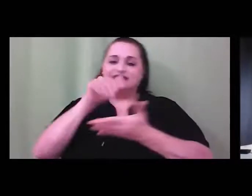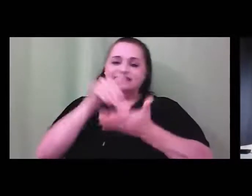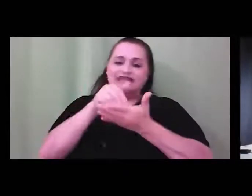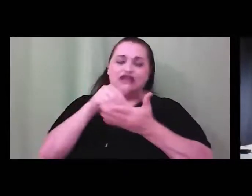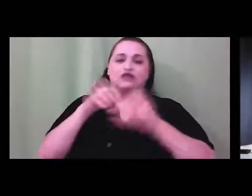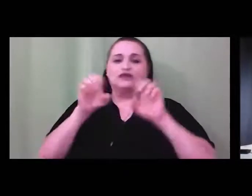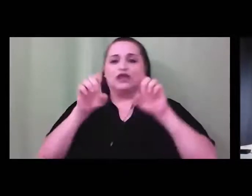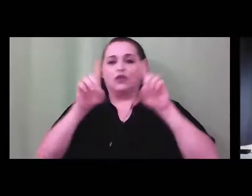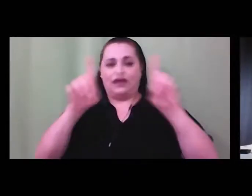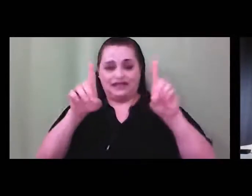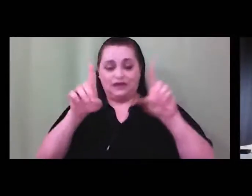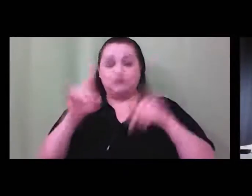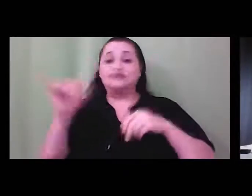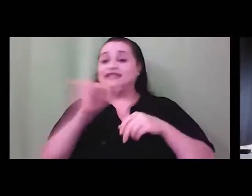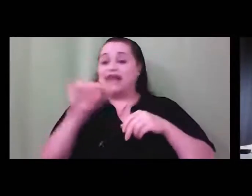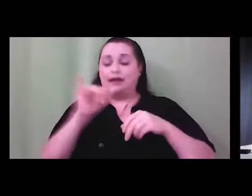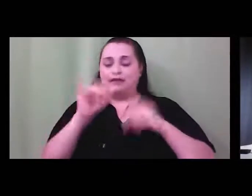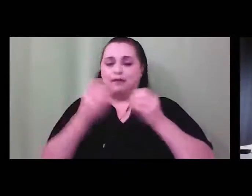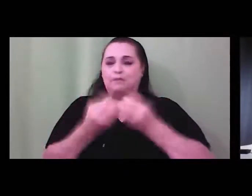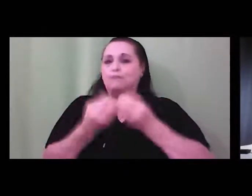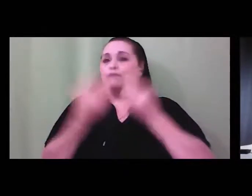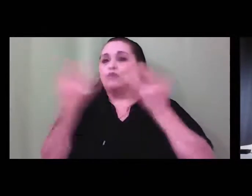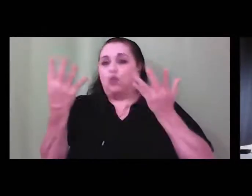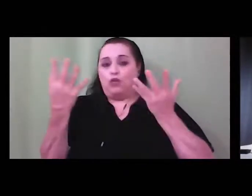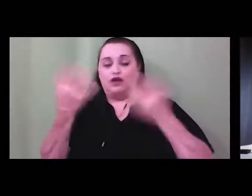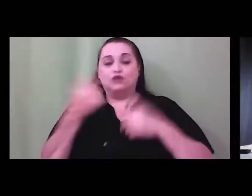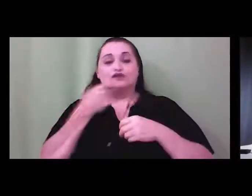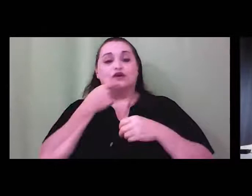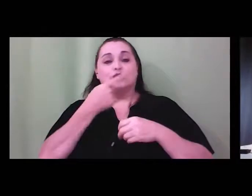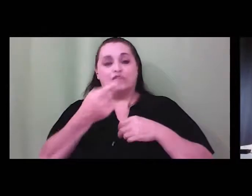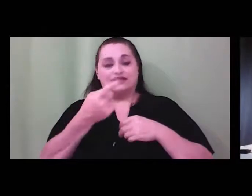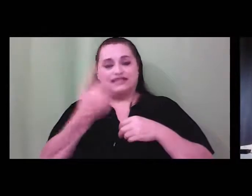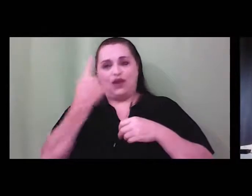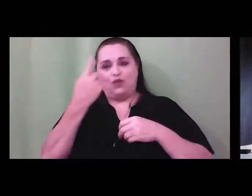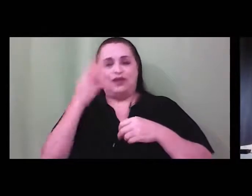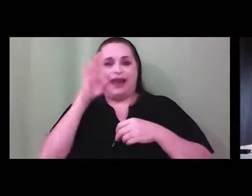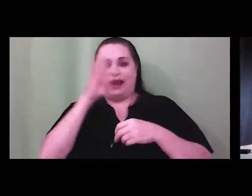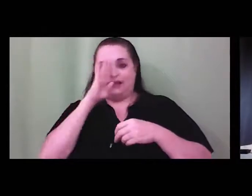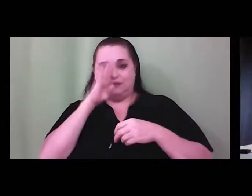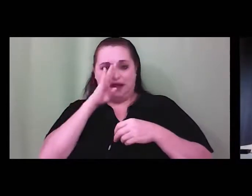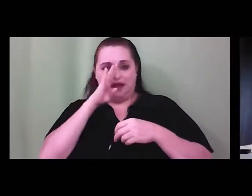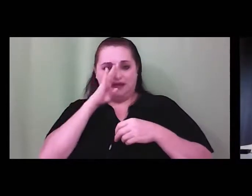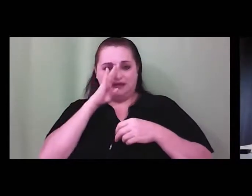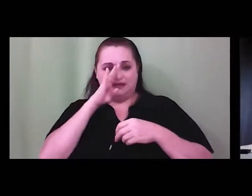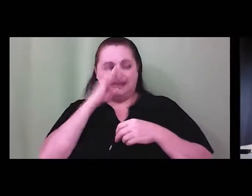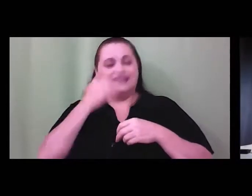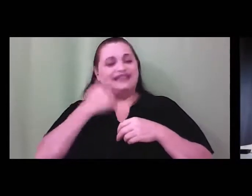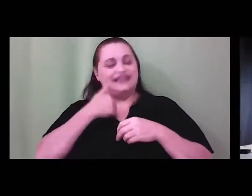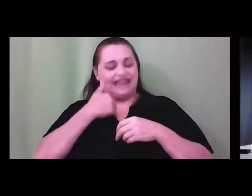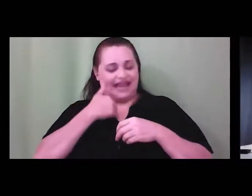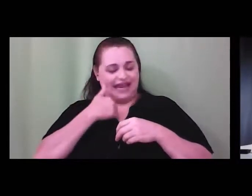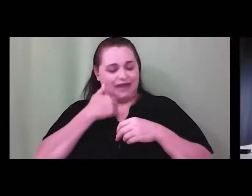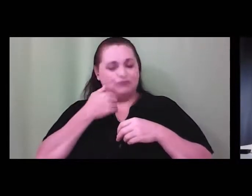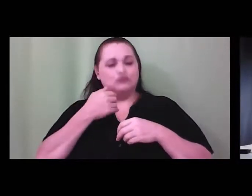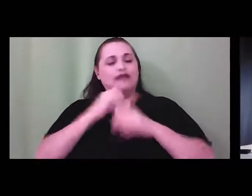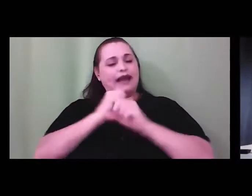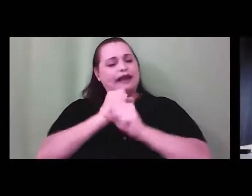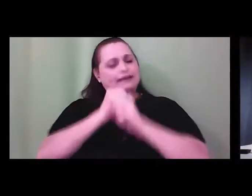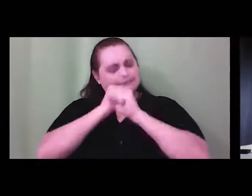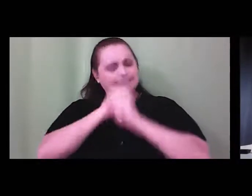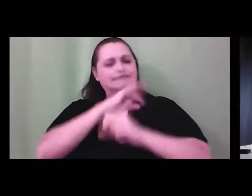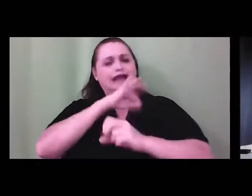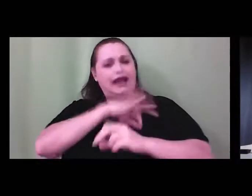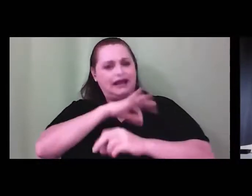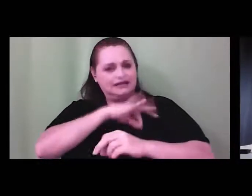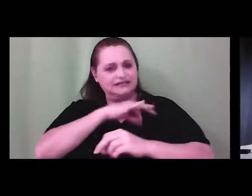educativos y aún más públicos, como nos lo decía una de las mamás, tenemos que garantizar